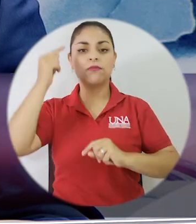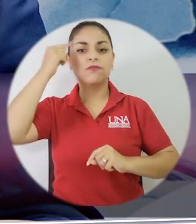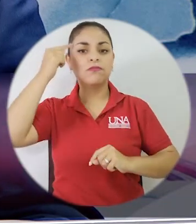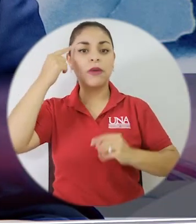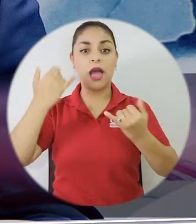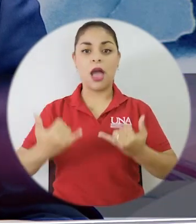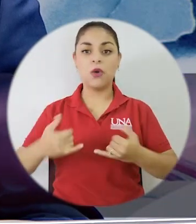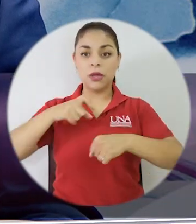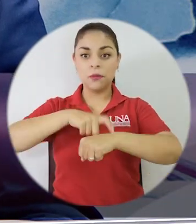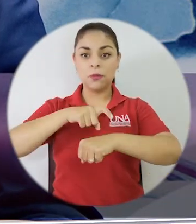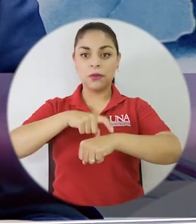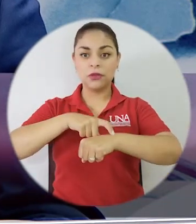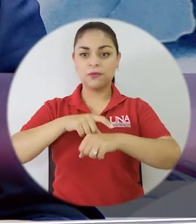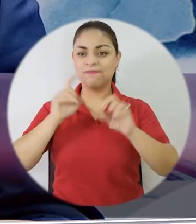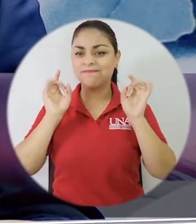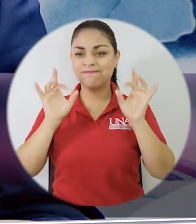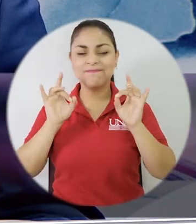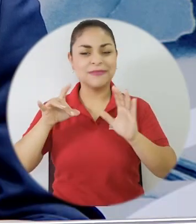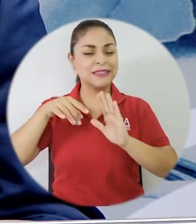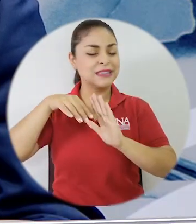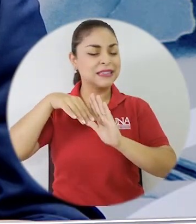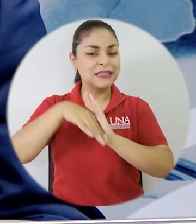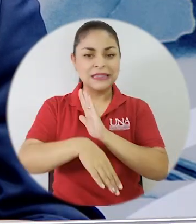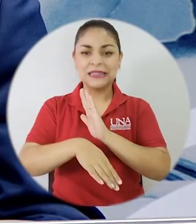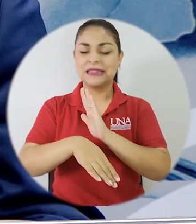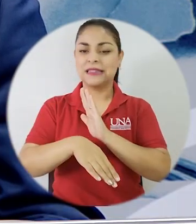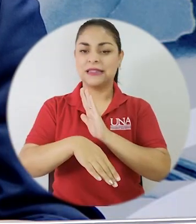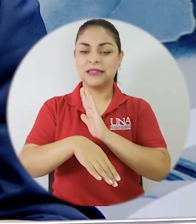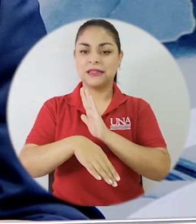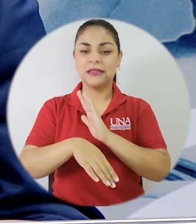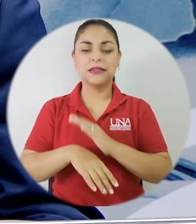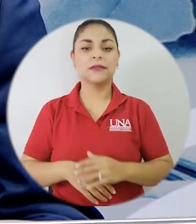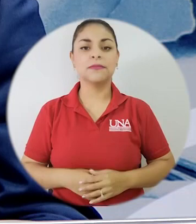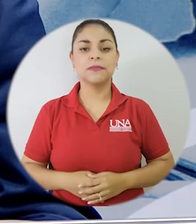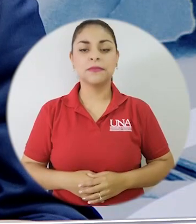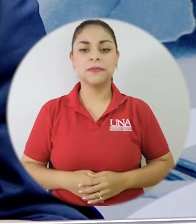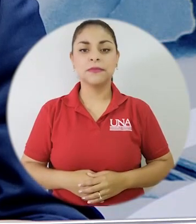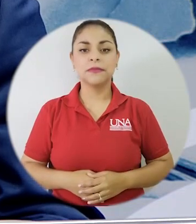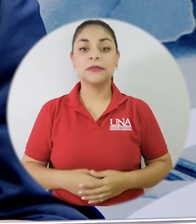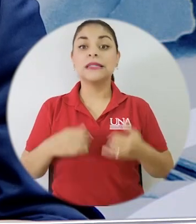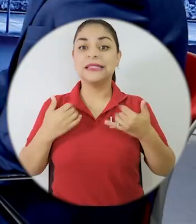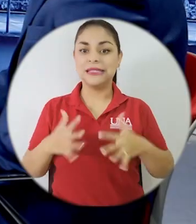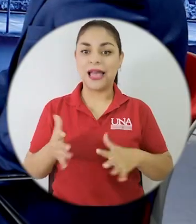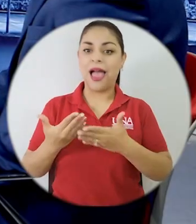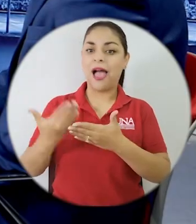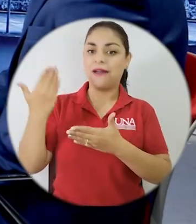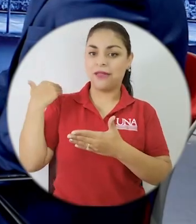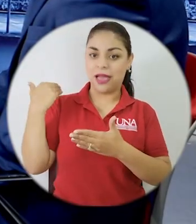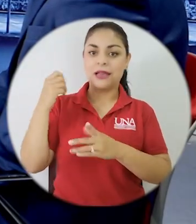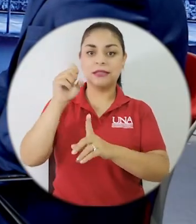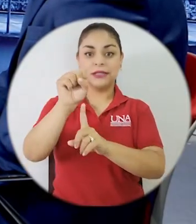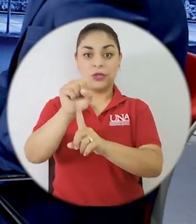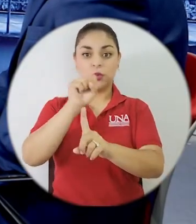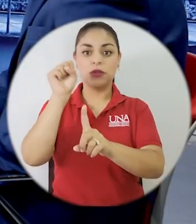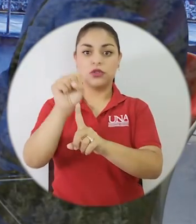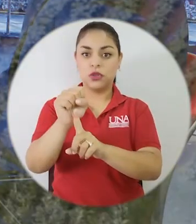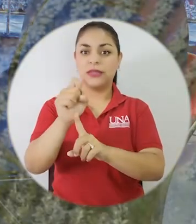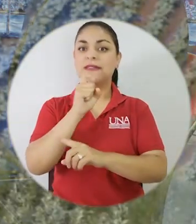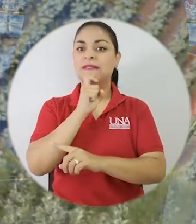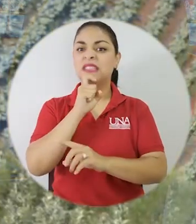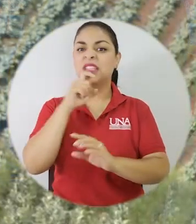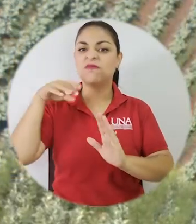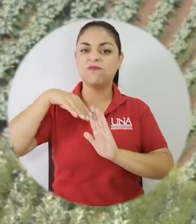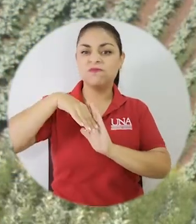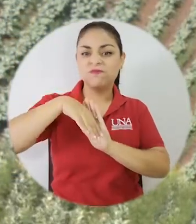momento crítico, en una coyuntura muy crítica. Ya veníamos en una situación difícil de caída en